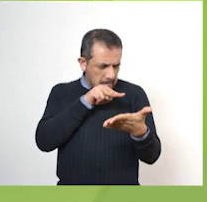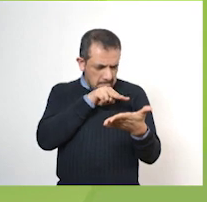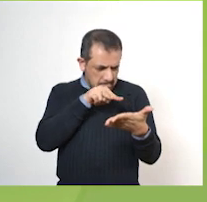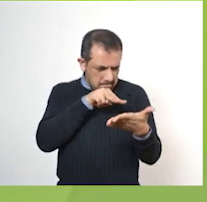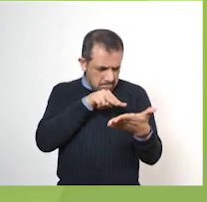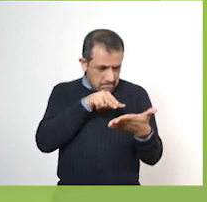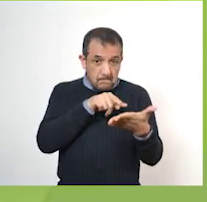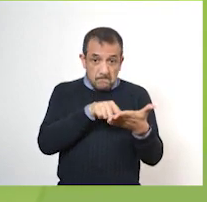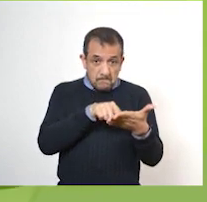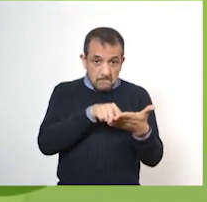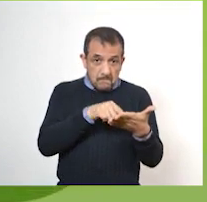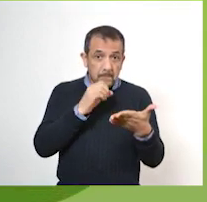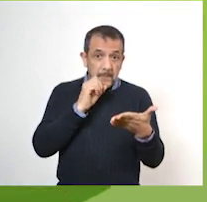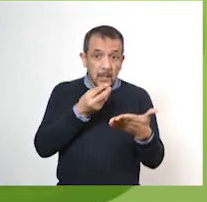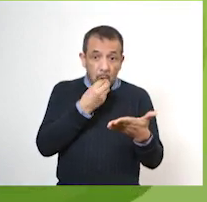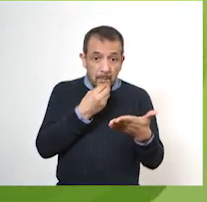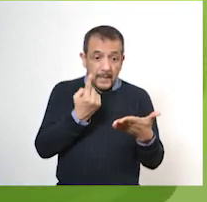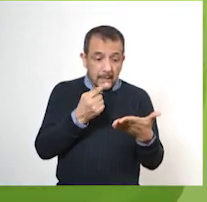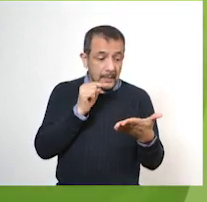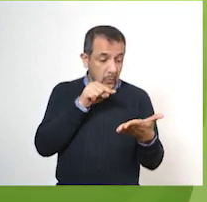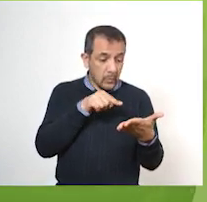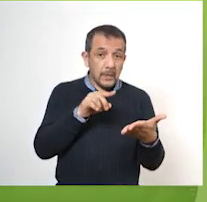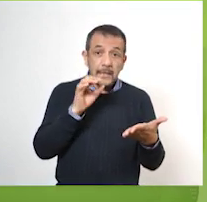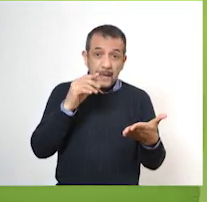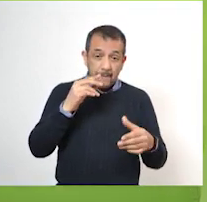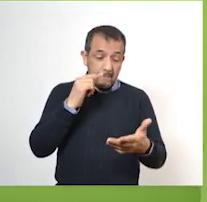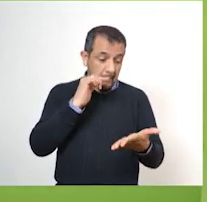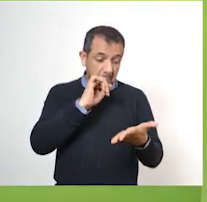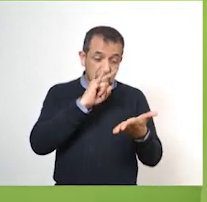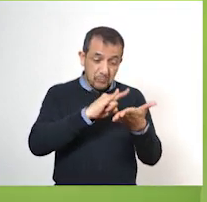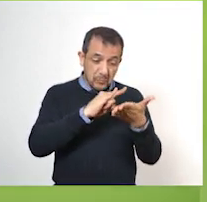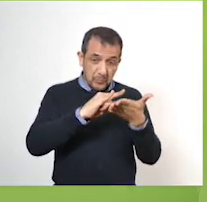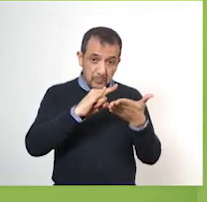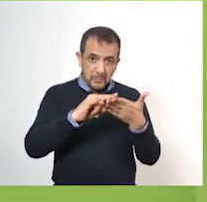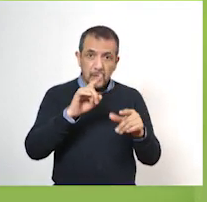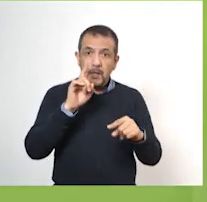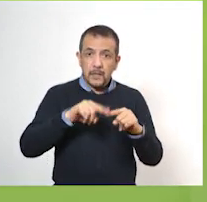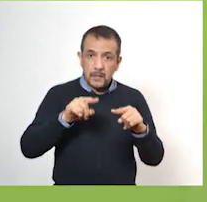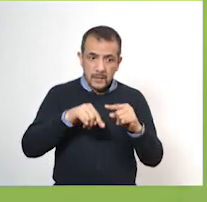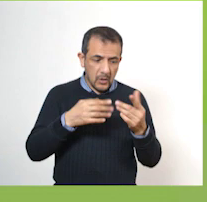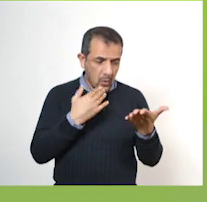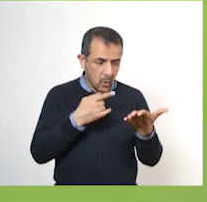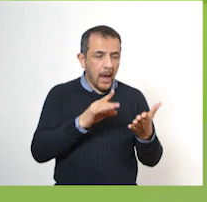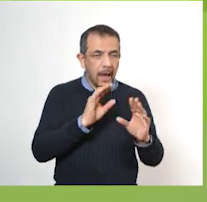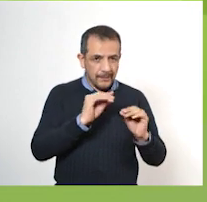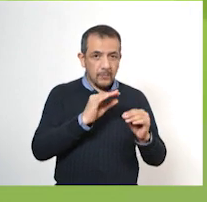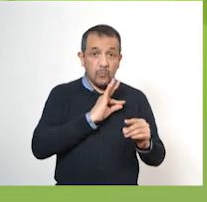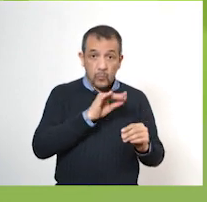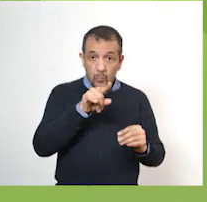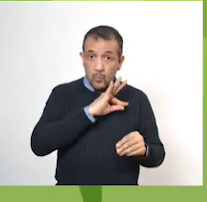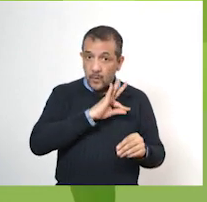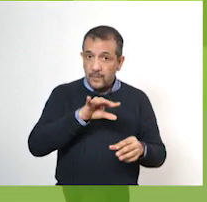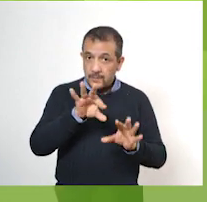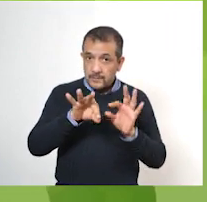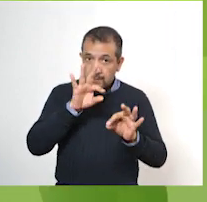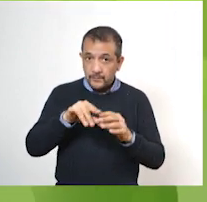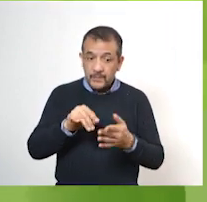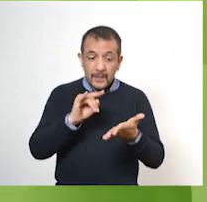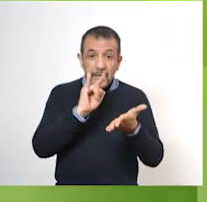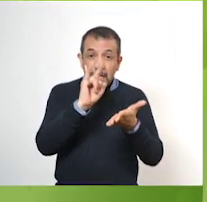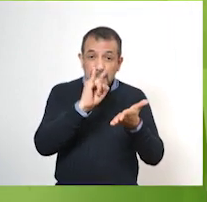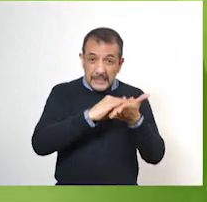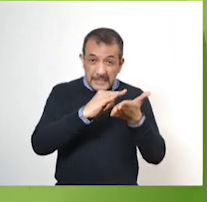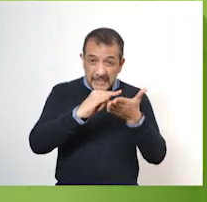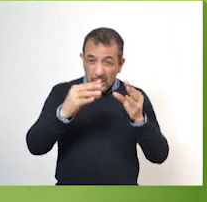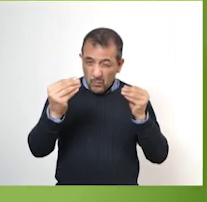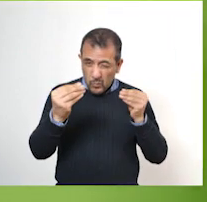consumir. Recuerda verificar que los productos no tengan sellos de advertencia. O en su defecto, elige el producto con menor